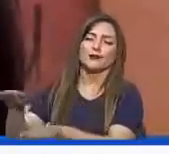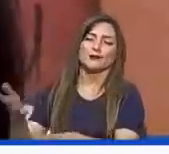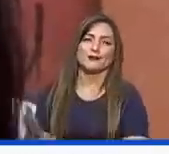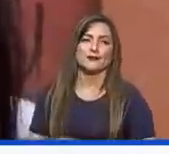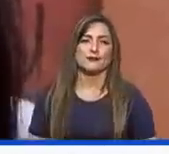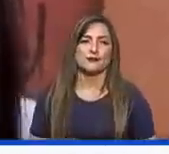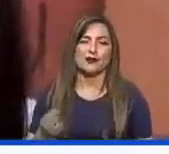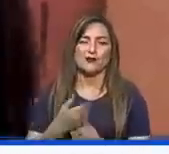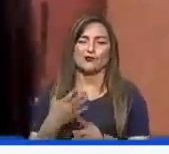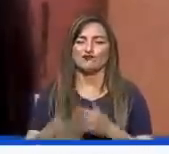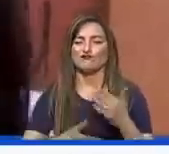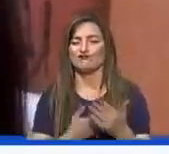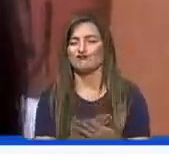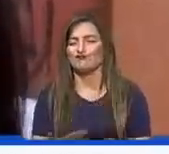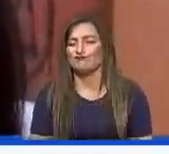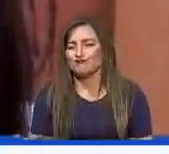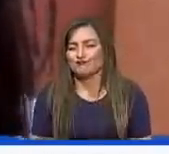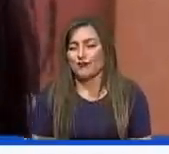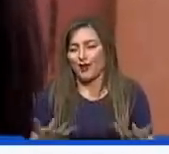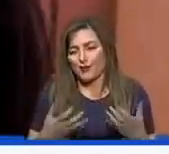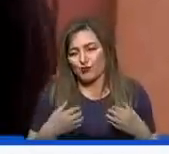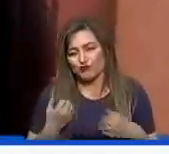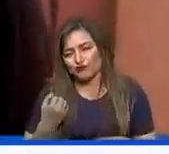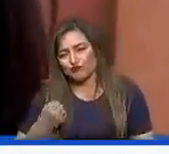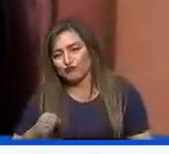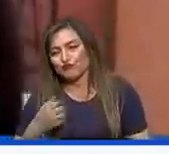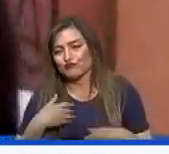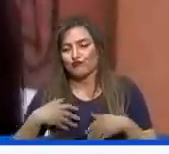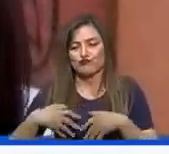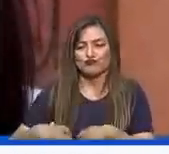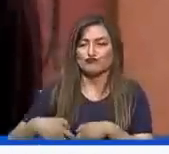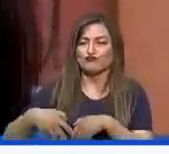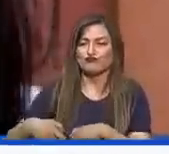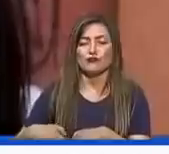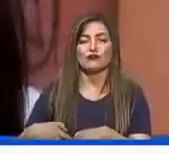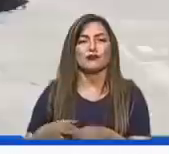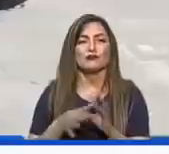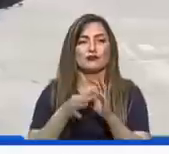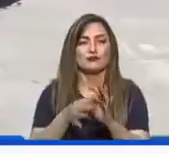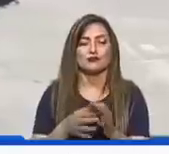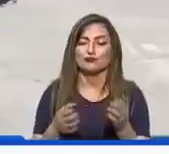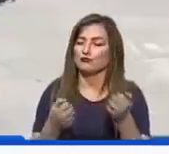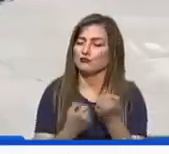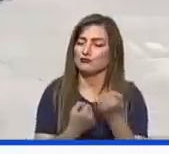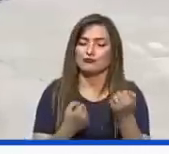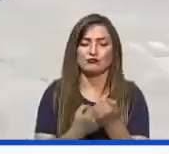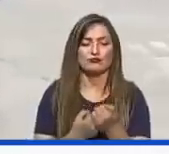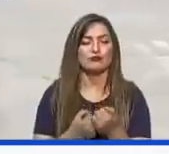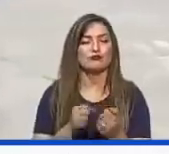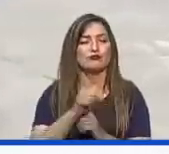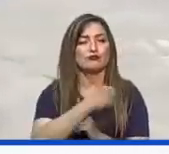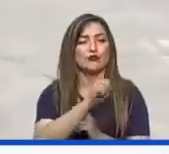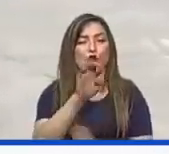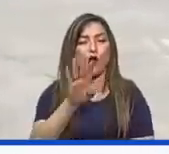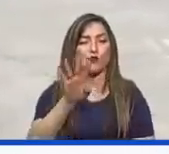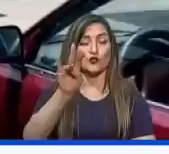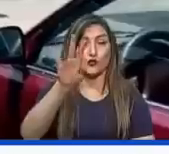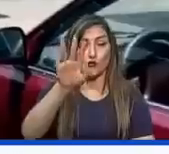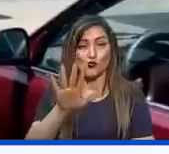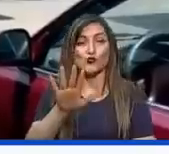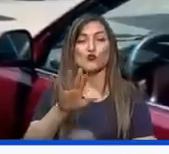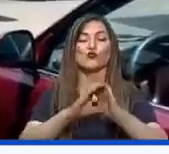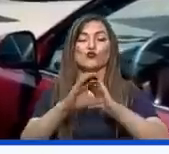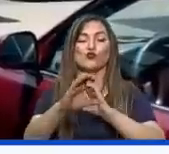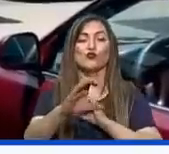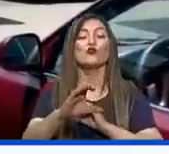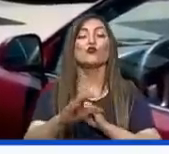a movilidad necesitado porque queremos poner el brazo del hombro para poder colaborar en estas situaciones los 475 buses urbanos piden al municipio de